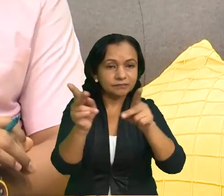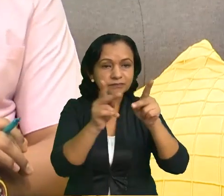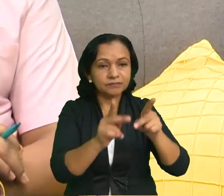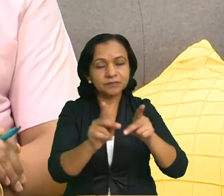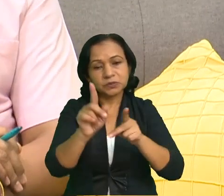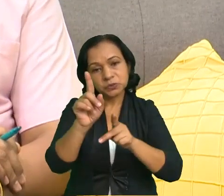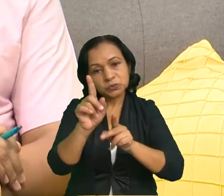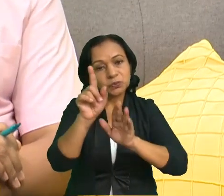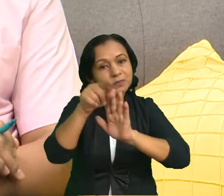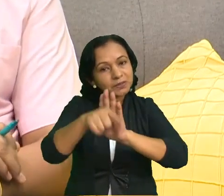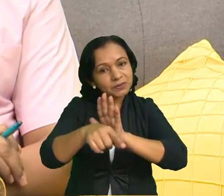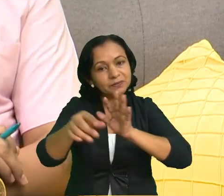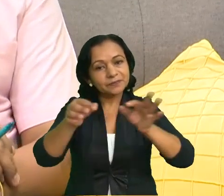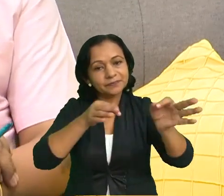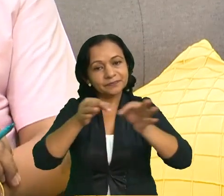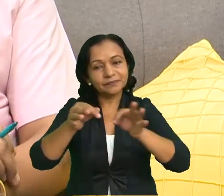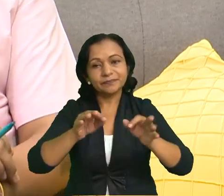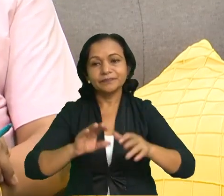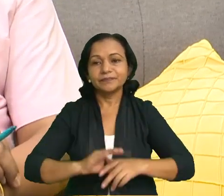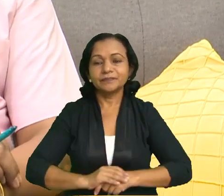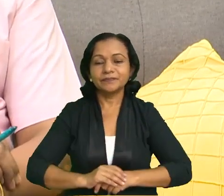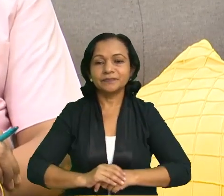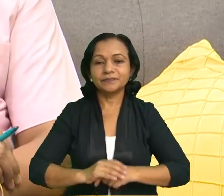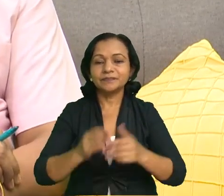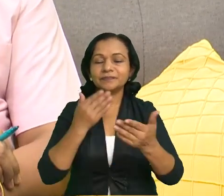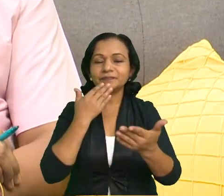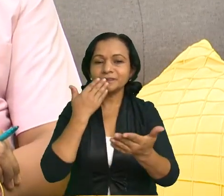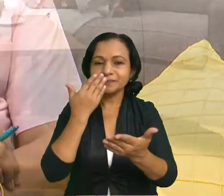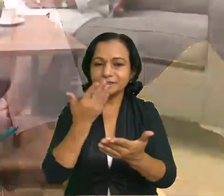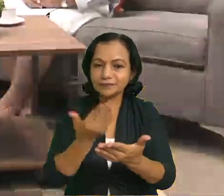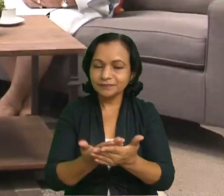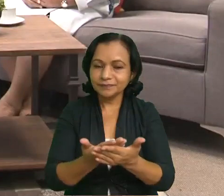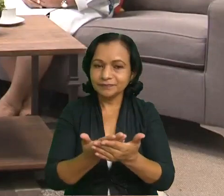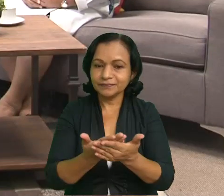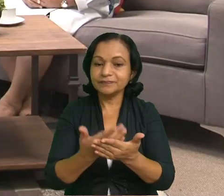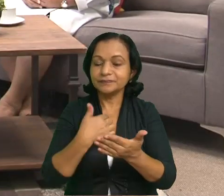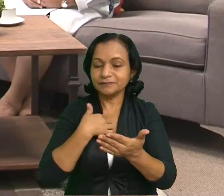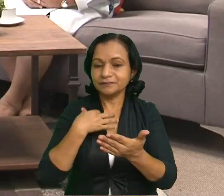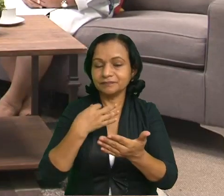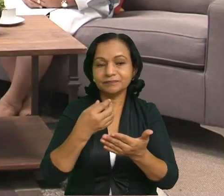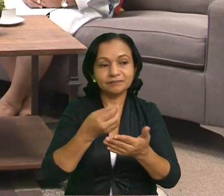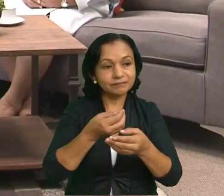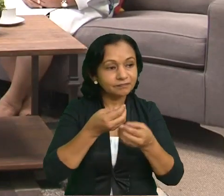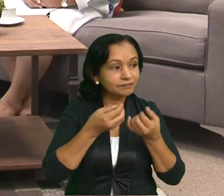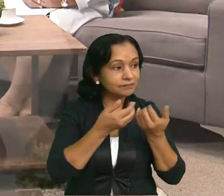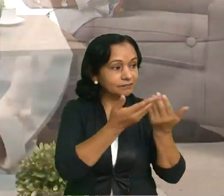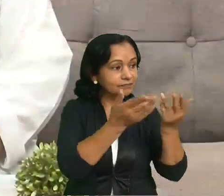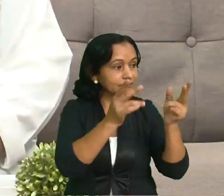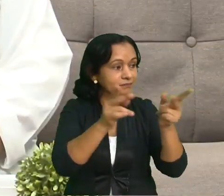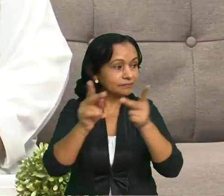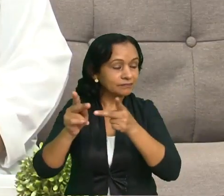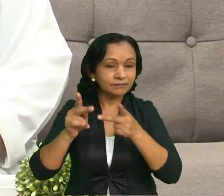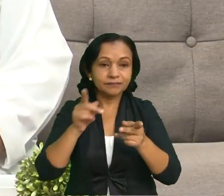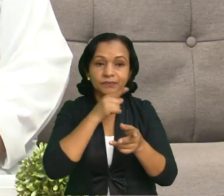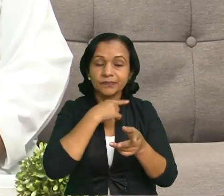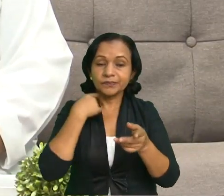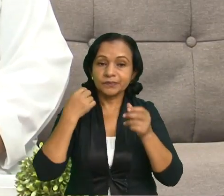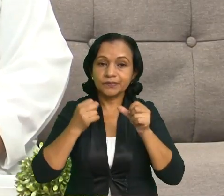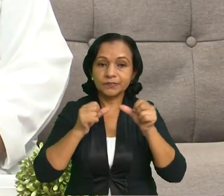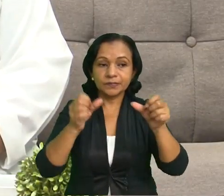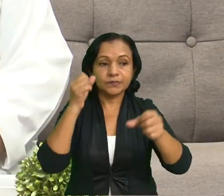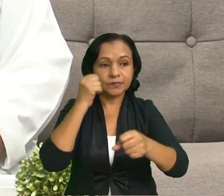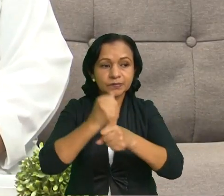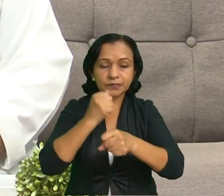el espacio un minuto para hacer bueno agradecer no la oportunidad de compartir esta información con nuestra población realmente continuamos trabajando